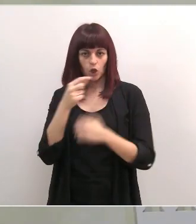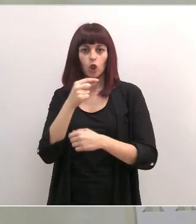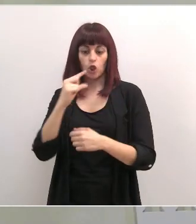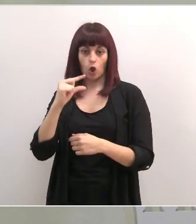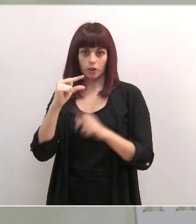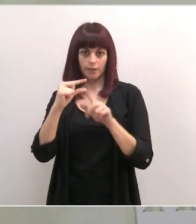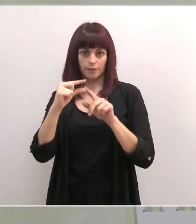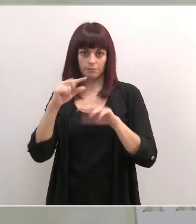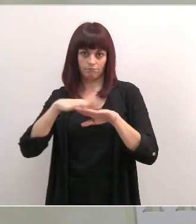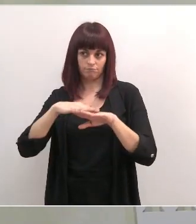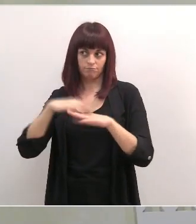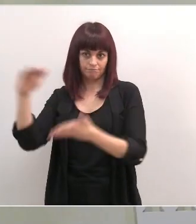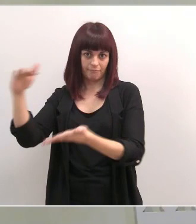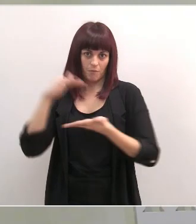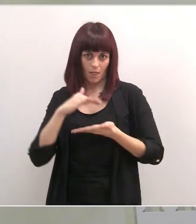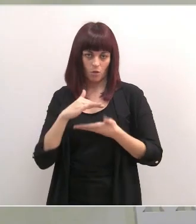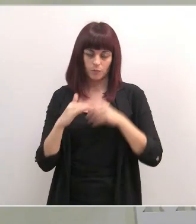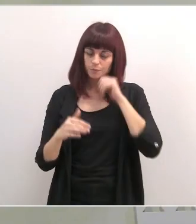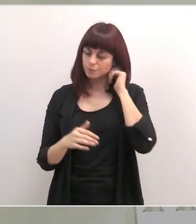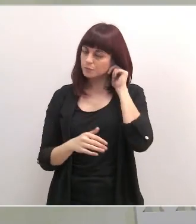lo que nos están proporcionando hasta la fecha.